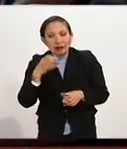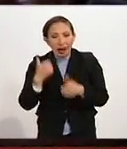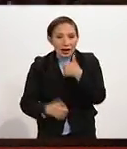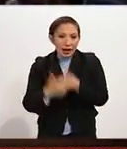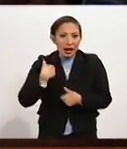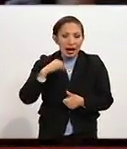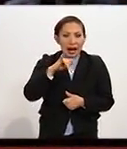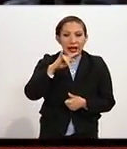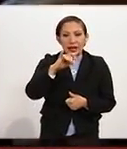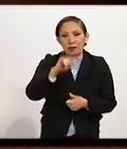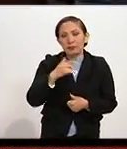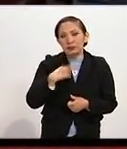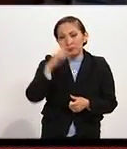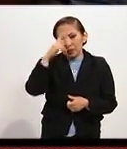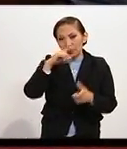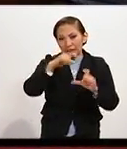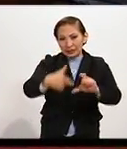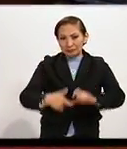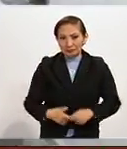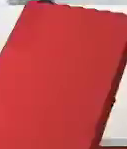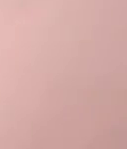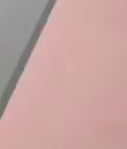Jacqueline López Zárate, México al Día.